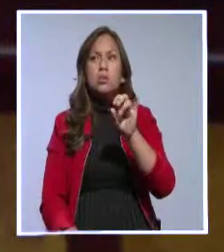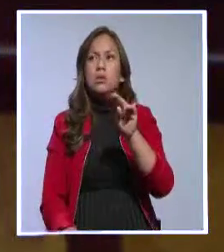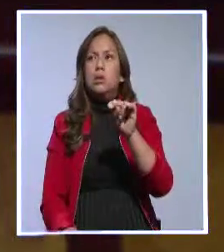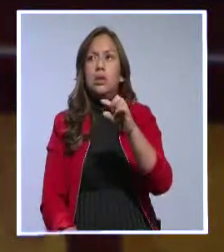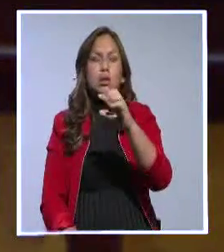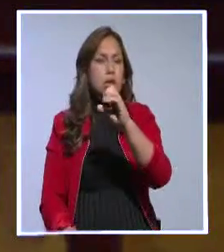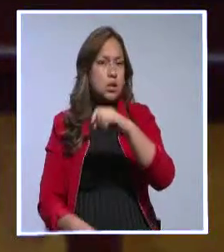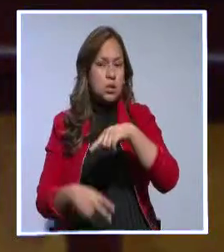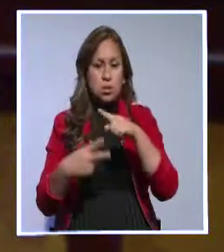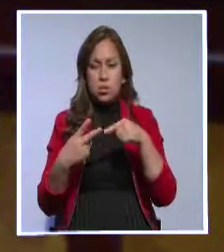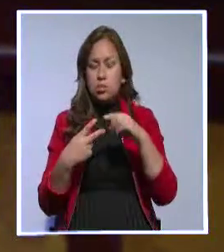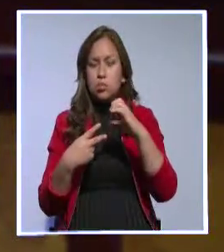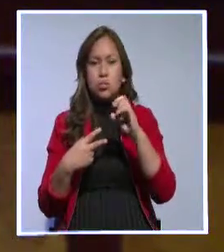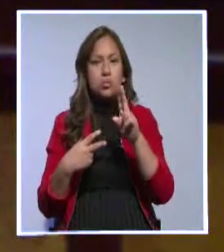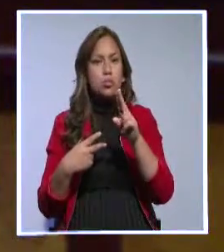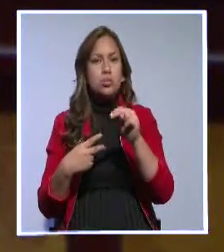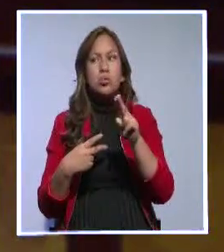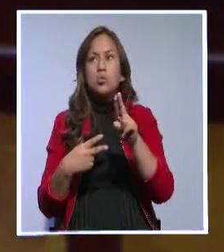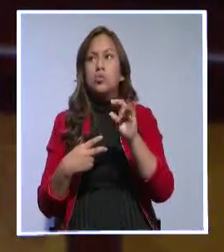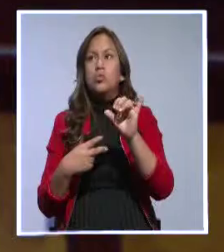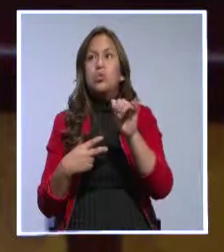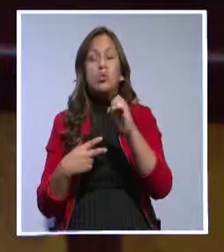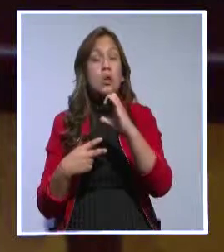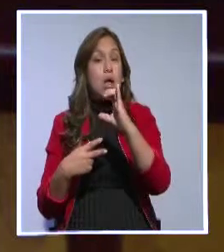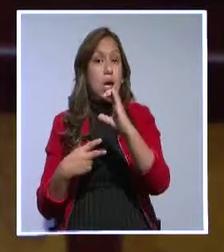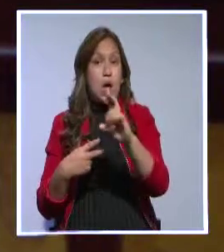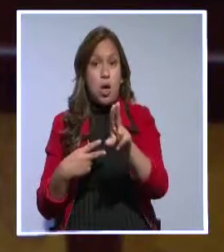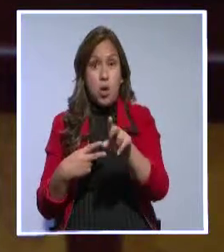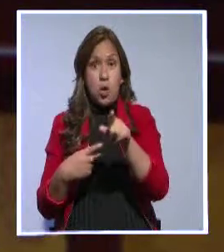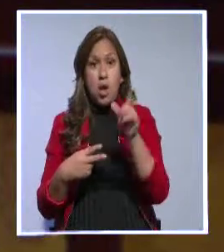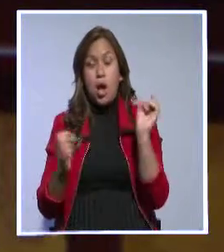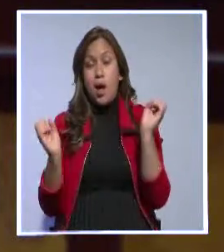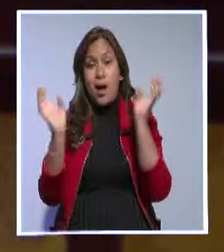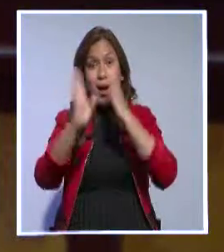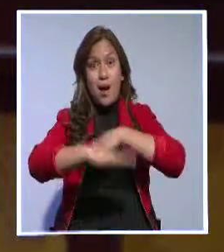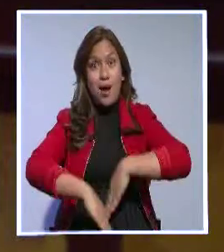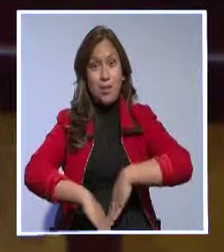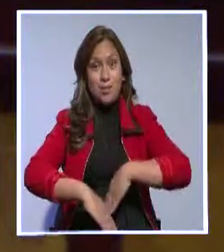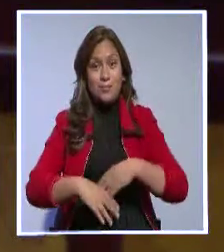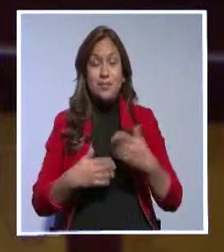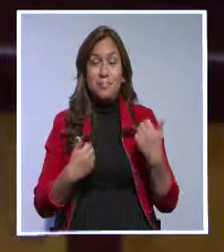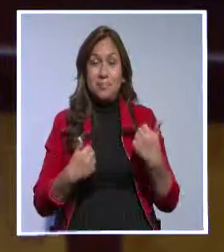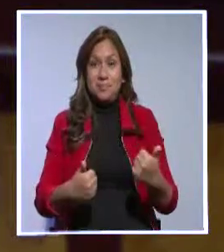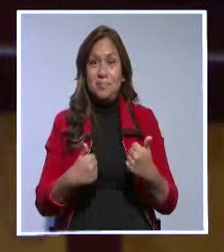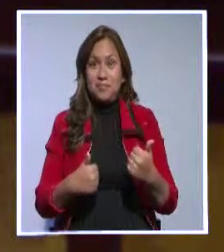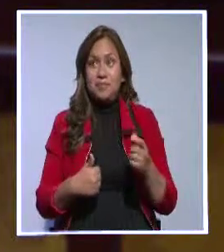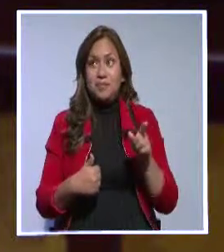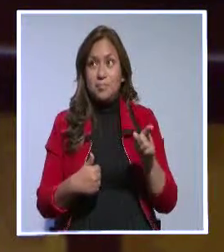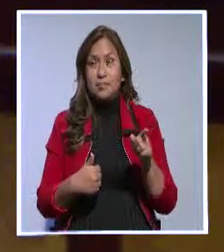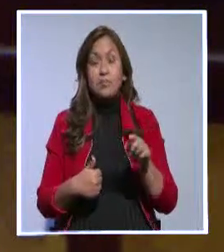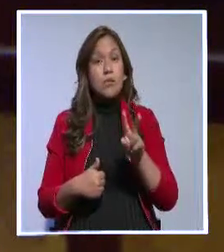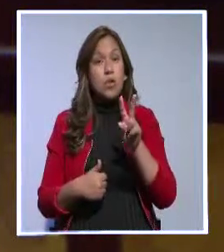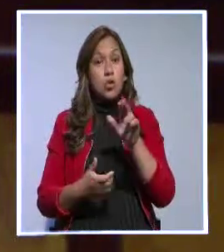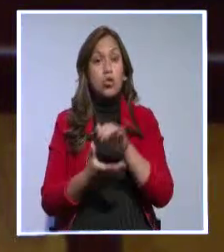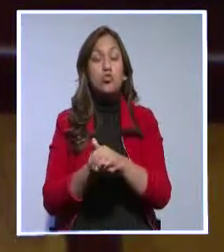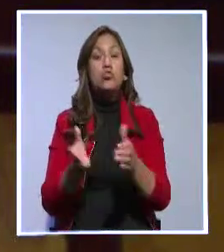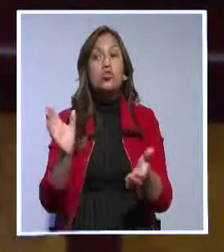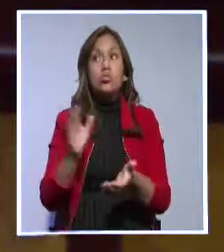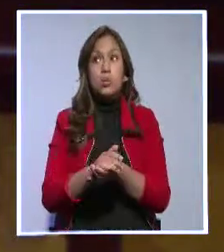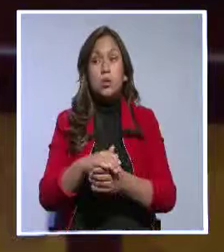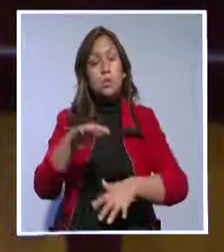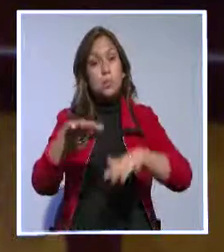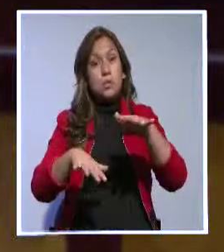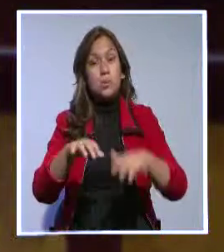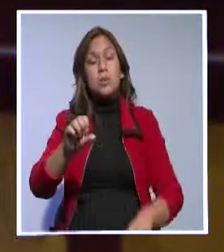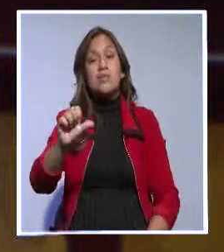o entre otros fueron gratuitos ahí se estima que durante estos días específicamente el 2 de noviembre asistieron alrededor de 10.000 personas